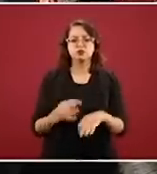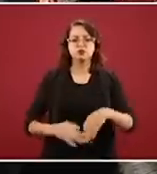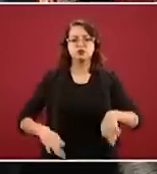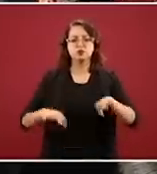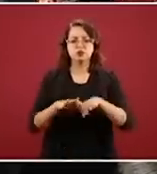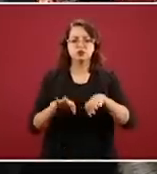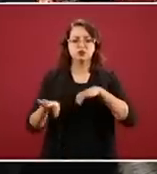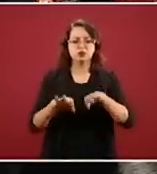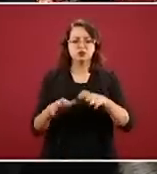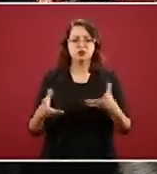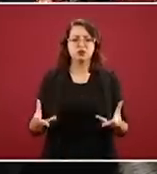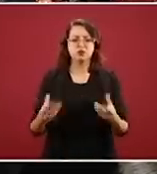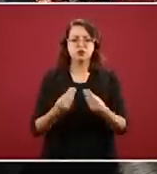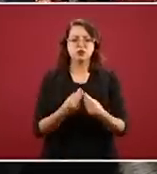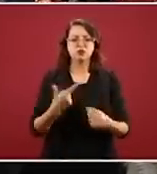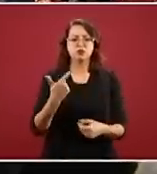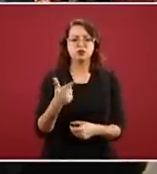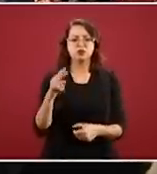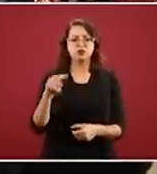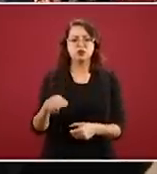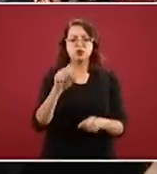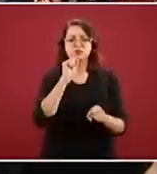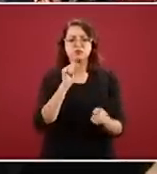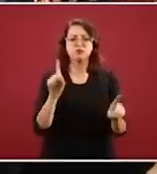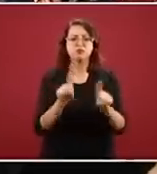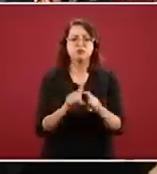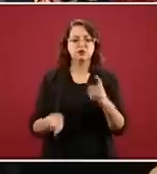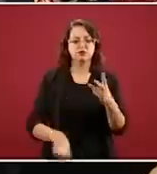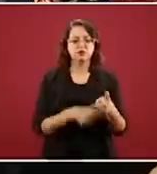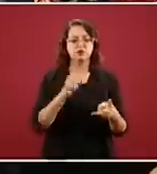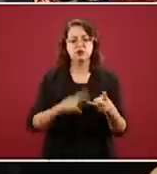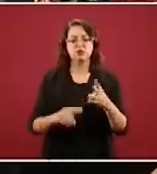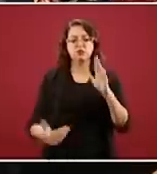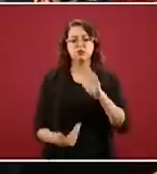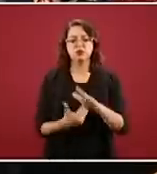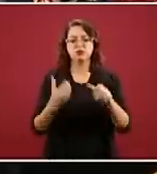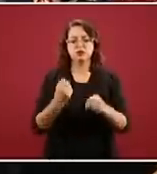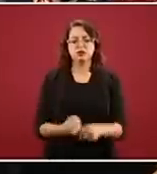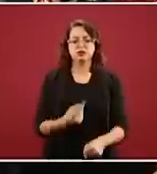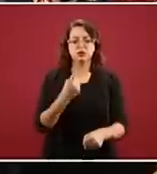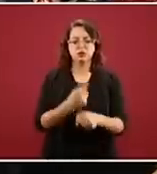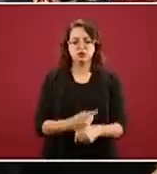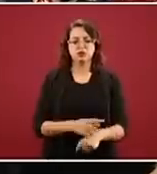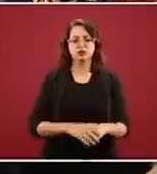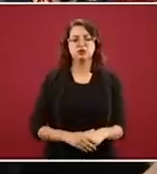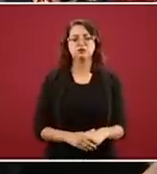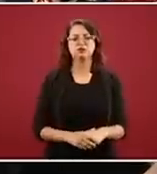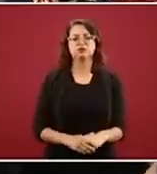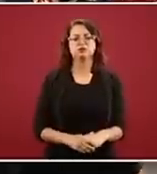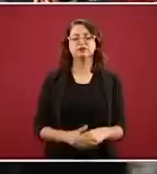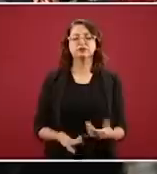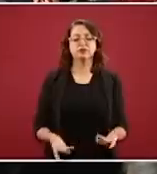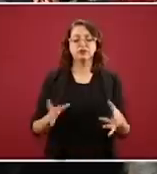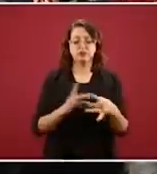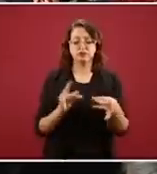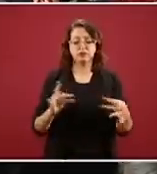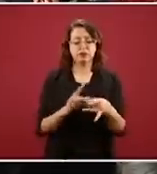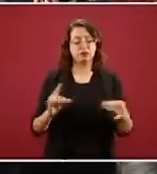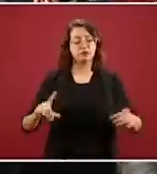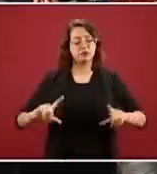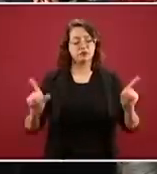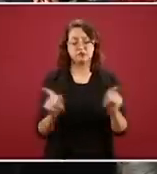trabajo de la Guardia Nacional, y el tema de las mesas de seguridad. Adelante, por favor, nos vamos a ir rápido, es